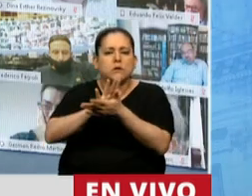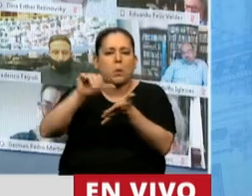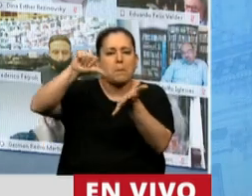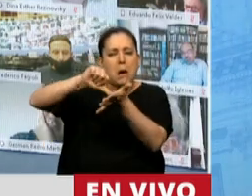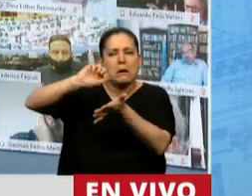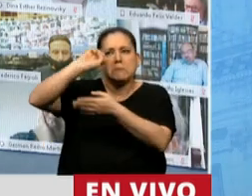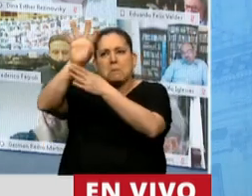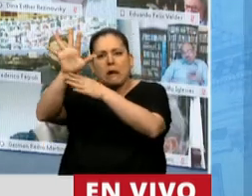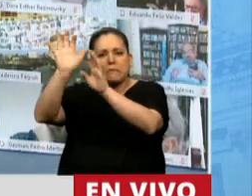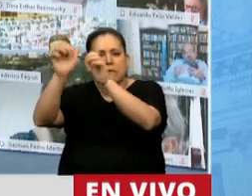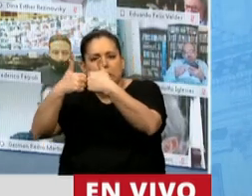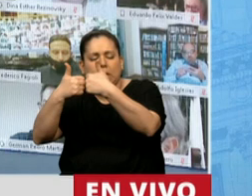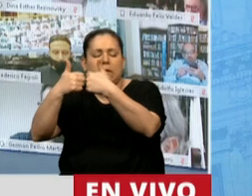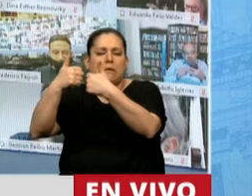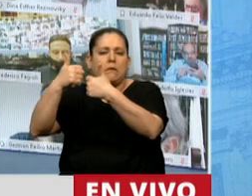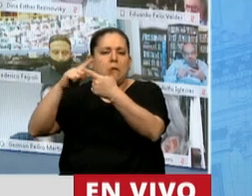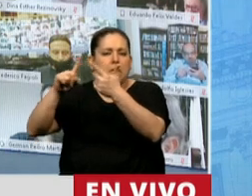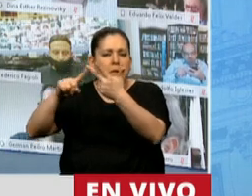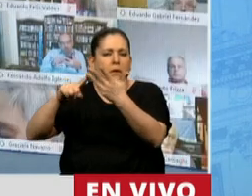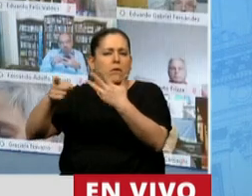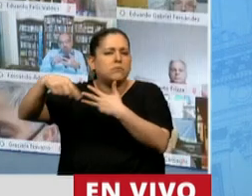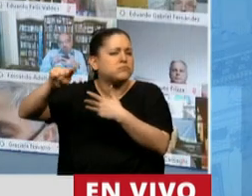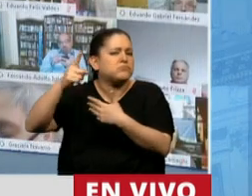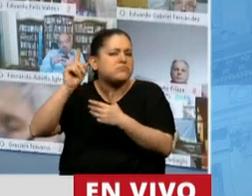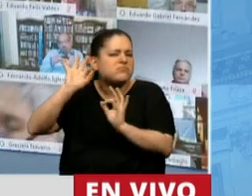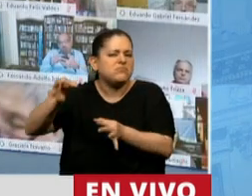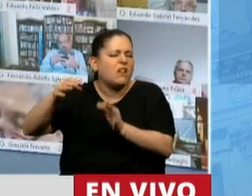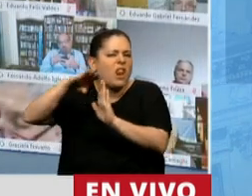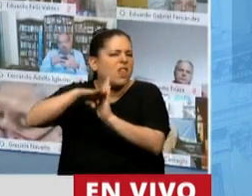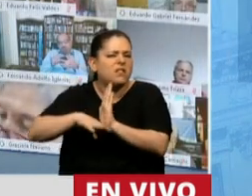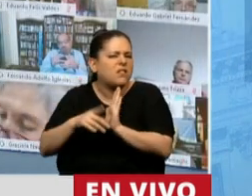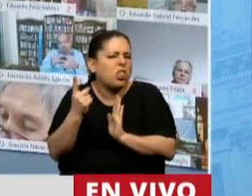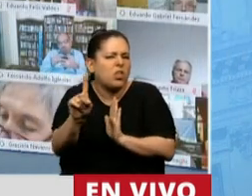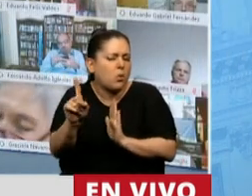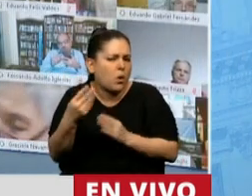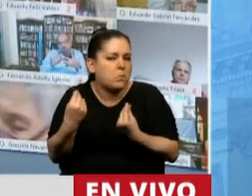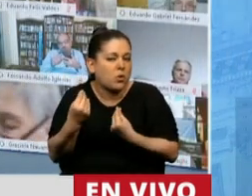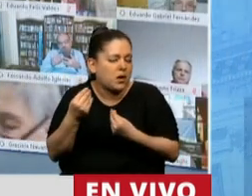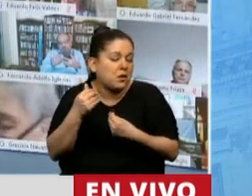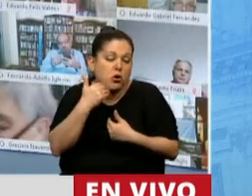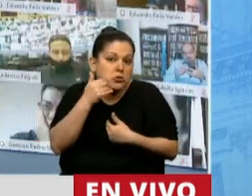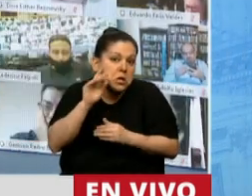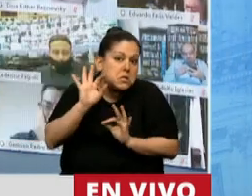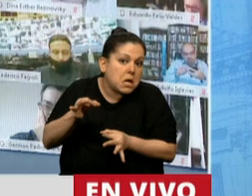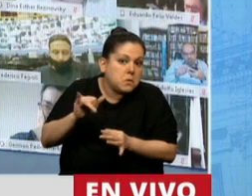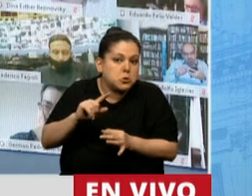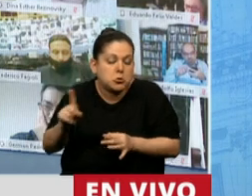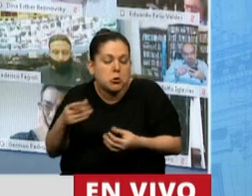fiscal etcétera sobre qué listado trabajan porque yo no sé si saben que hay distintos